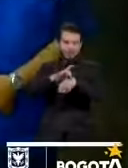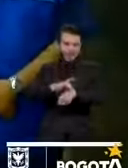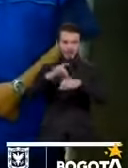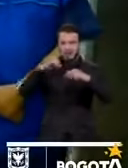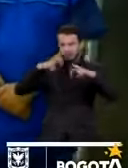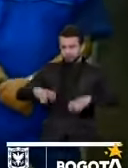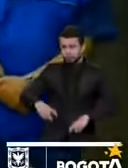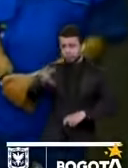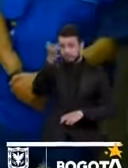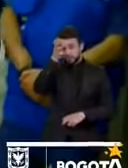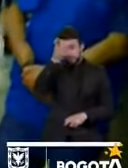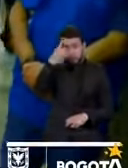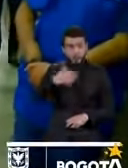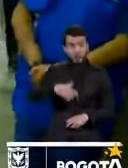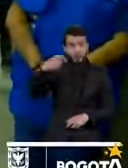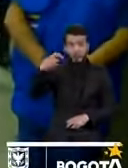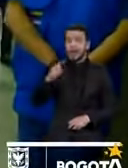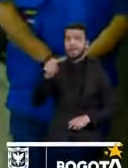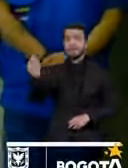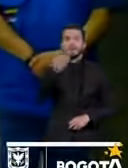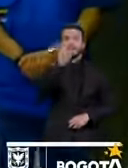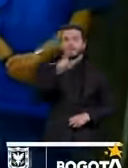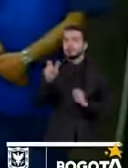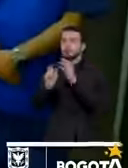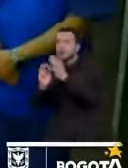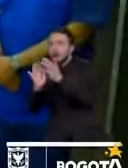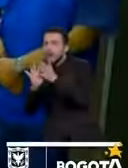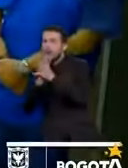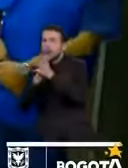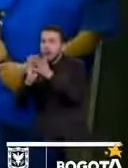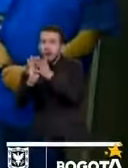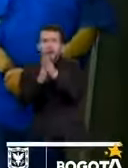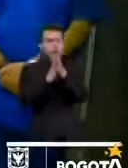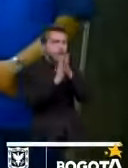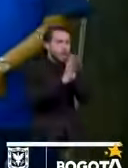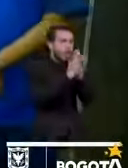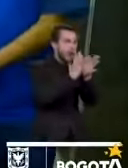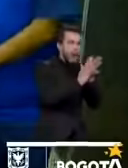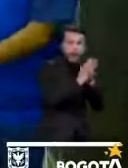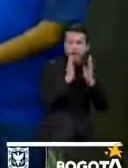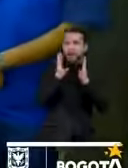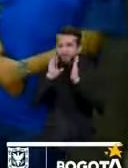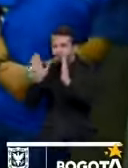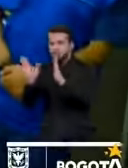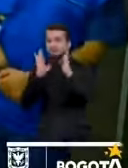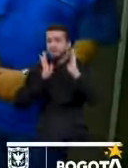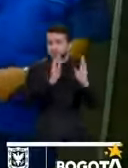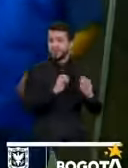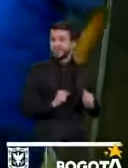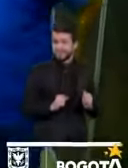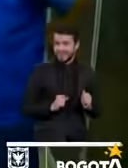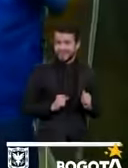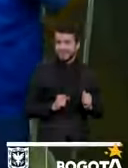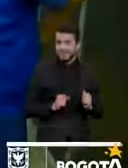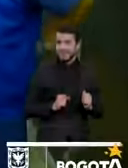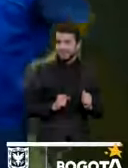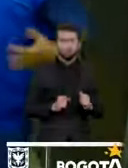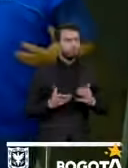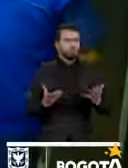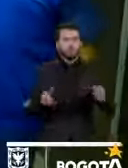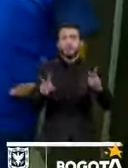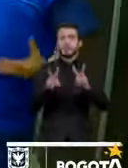están permanentemente atendiendo. ¿Cómo están? A los pacientes, y por eso situaciones de ergonomía,